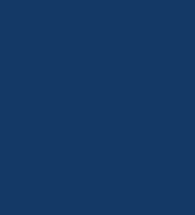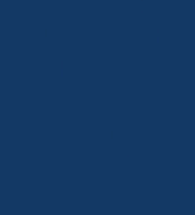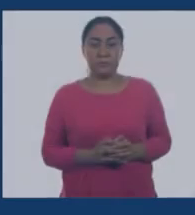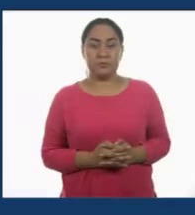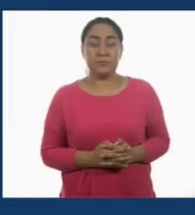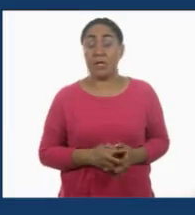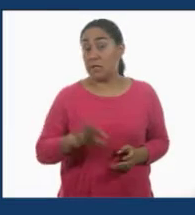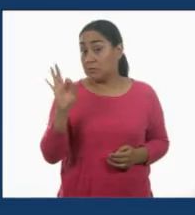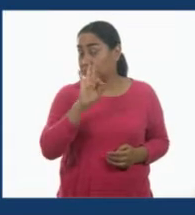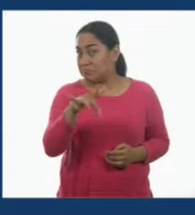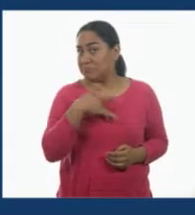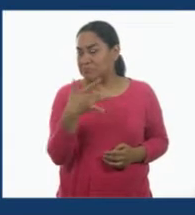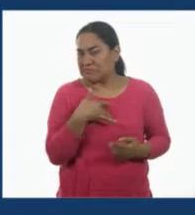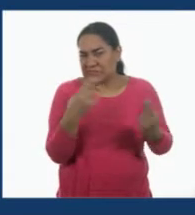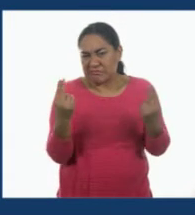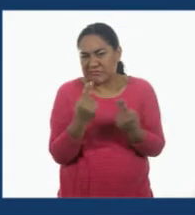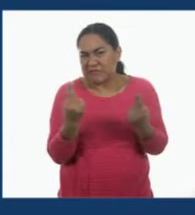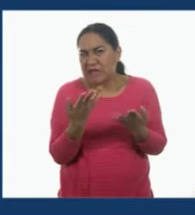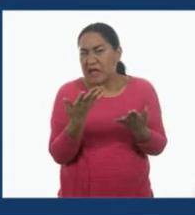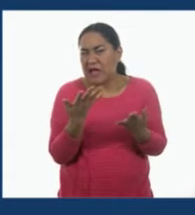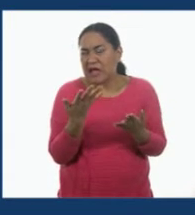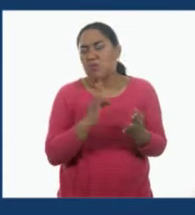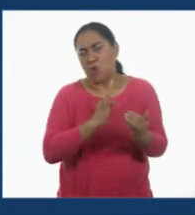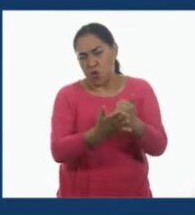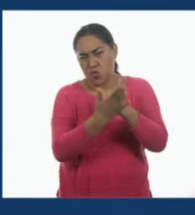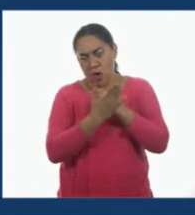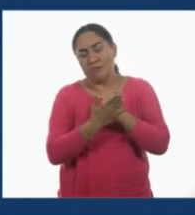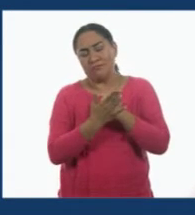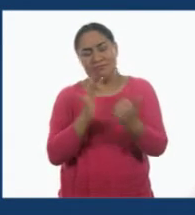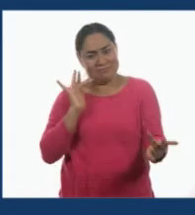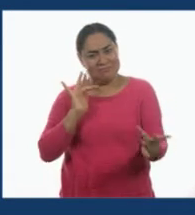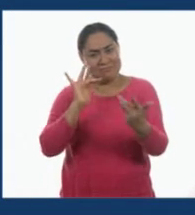Si necesitas ayuda para resolver tus dudas, contáctanos.